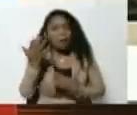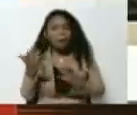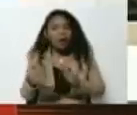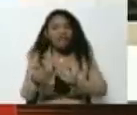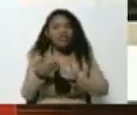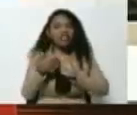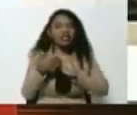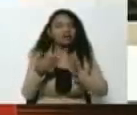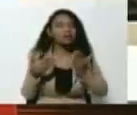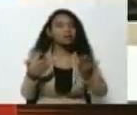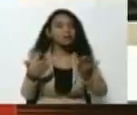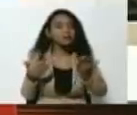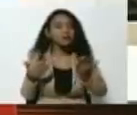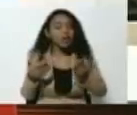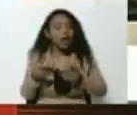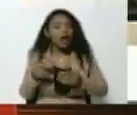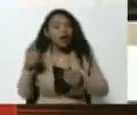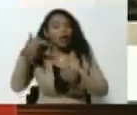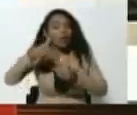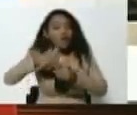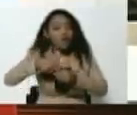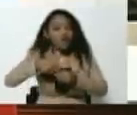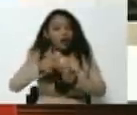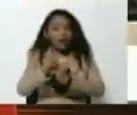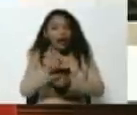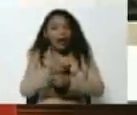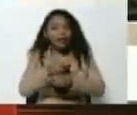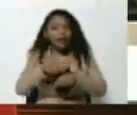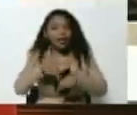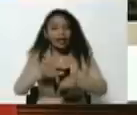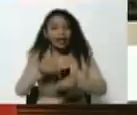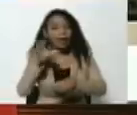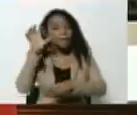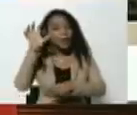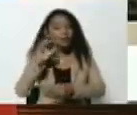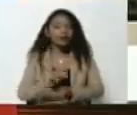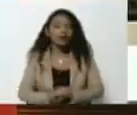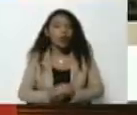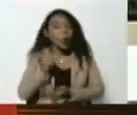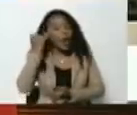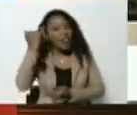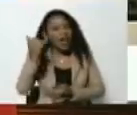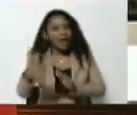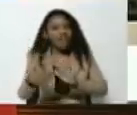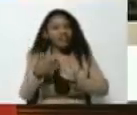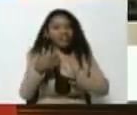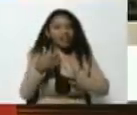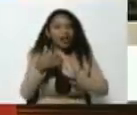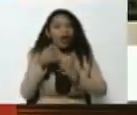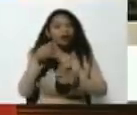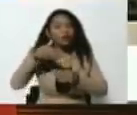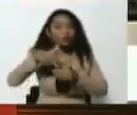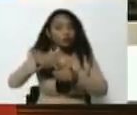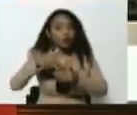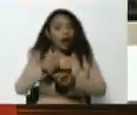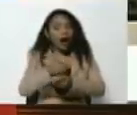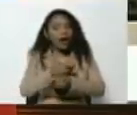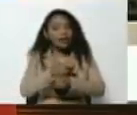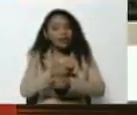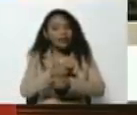afectar el suministro de gas en el país, con la idea de afectar el suministro de gas a la